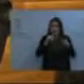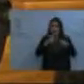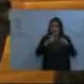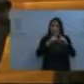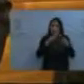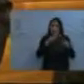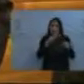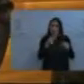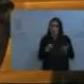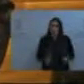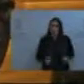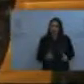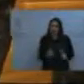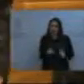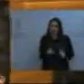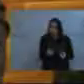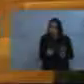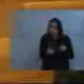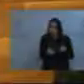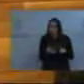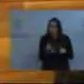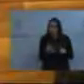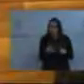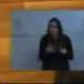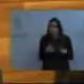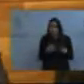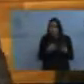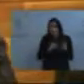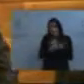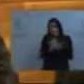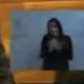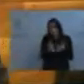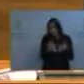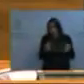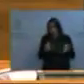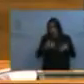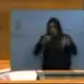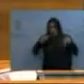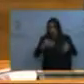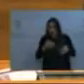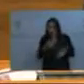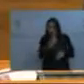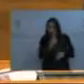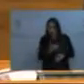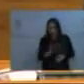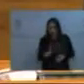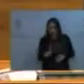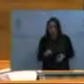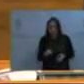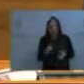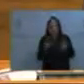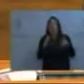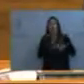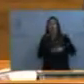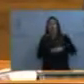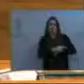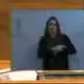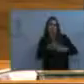gasto y garantice la eficacia de estos servicios? Gracias. Para contestar, tiene la palabra el Consejo de Gobierno.